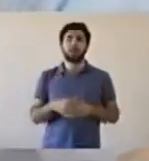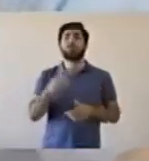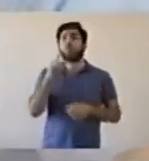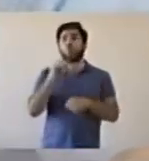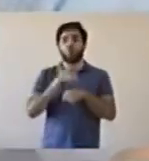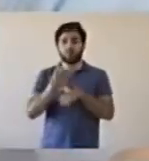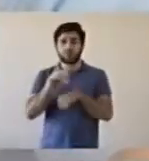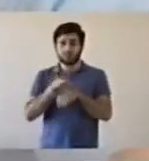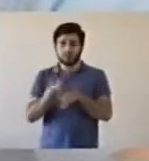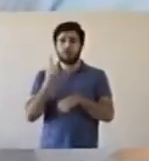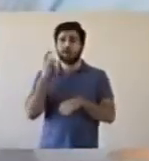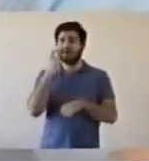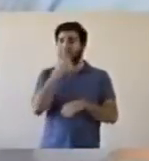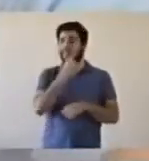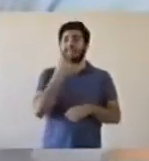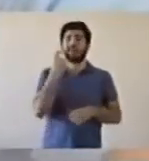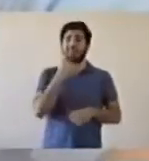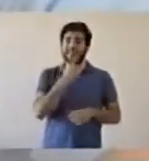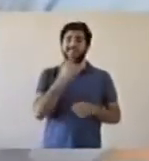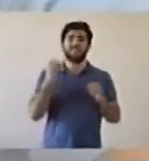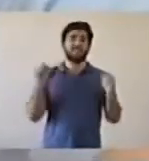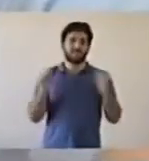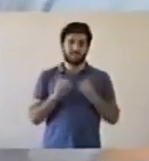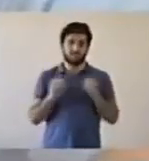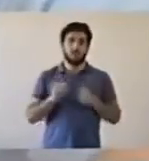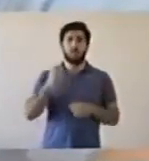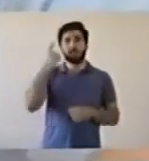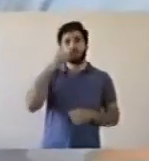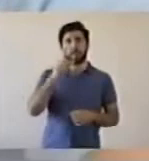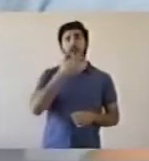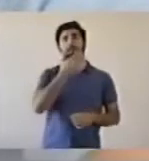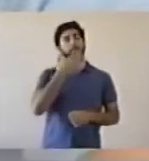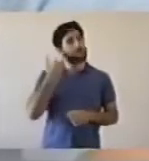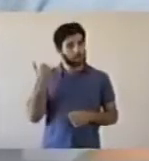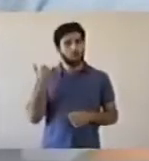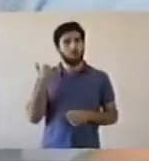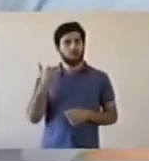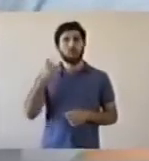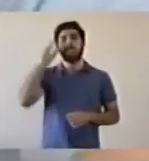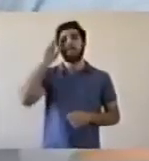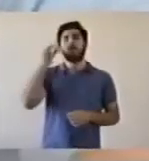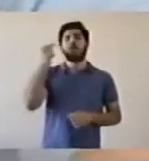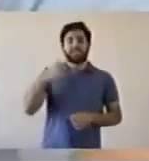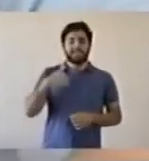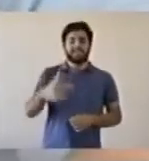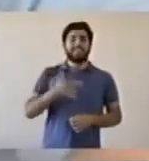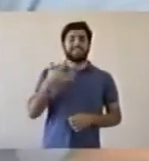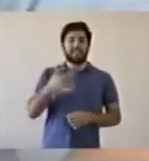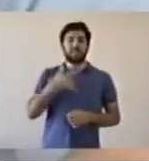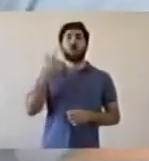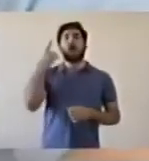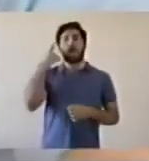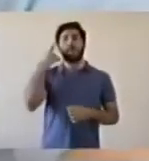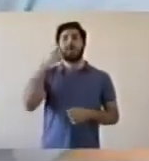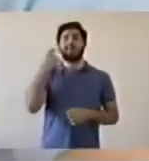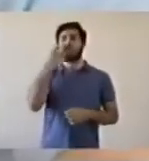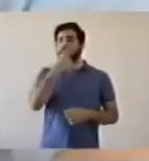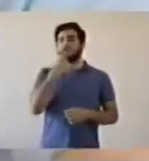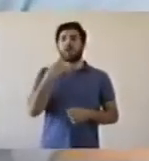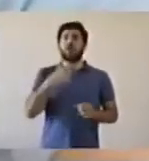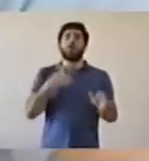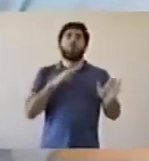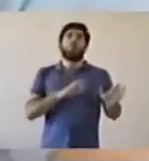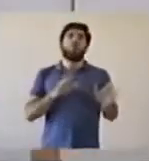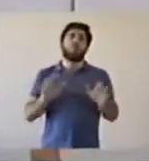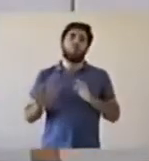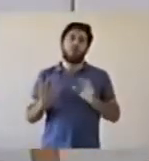papás es tener juguetes que puedan enfriar y dárselos para que los muerdan, ya que la sensación de frío ayuda a calmar la molestia en